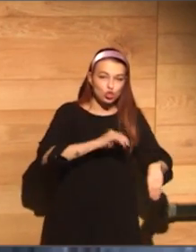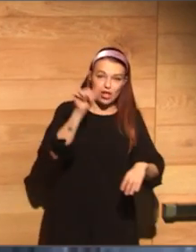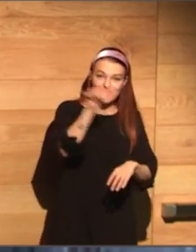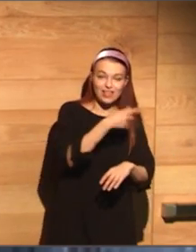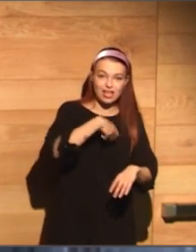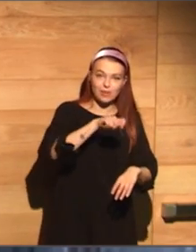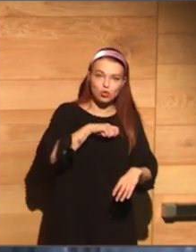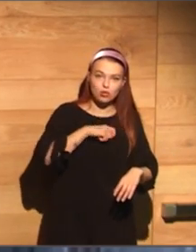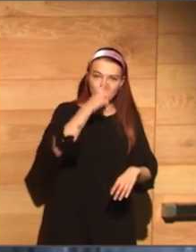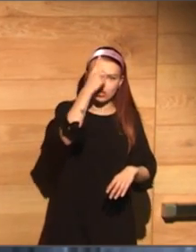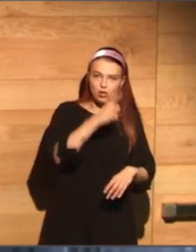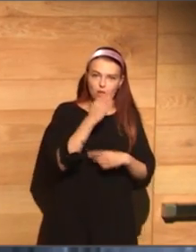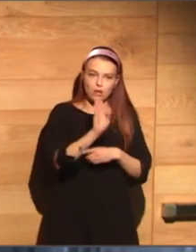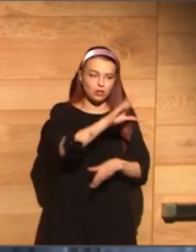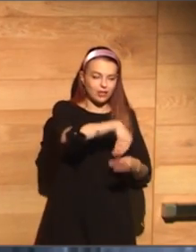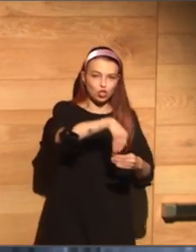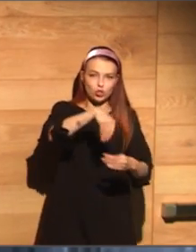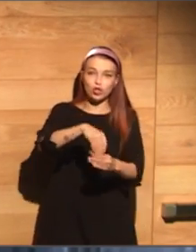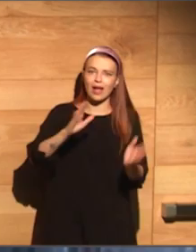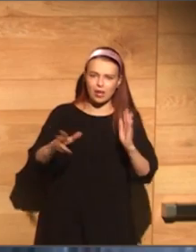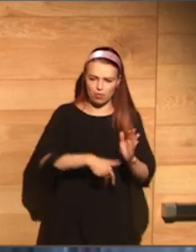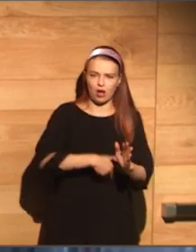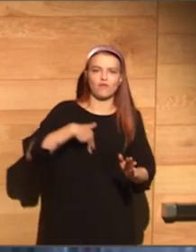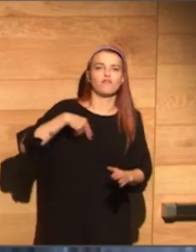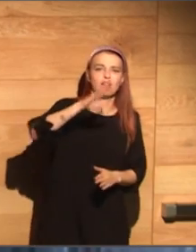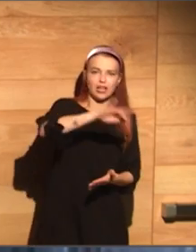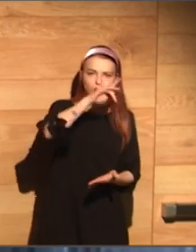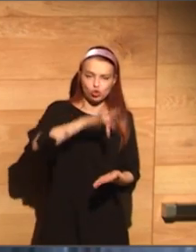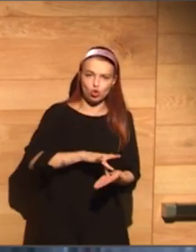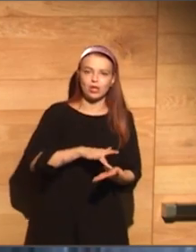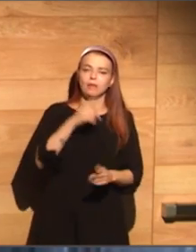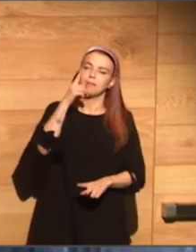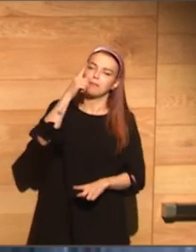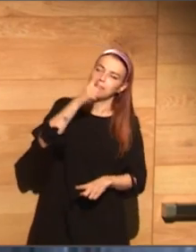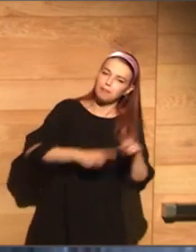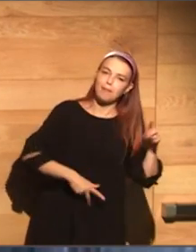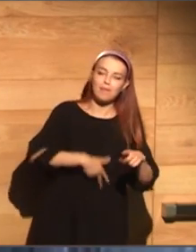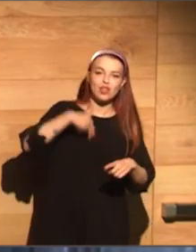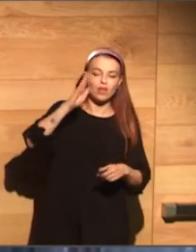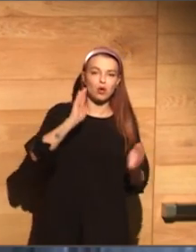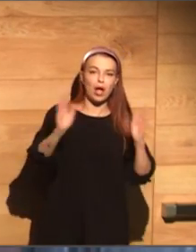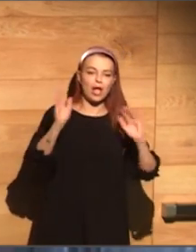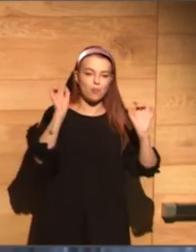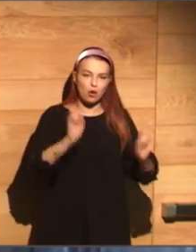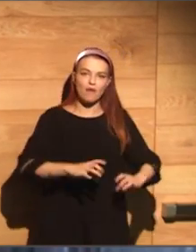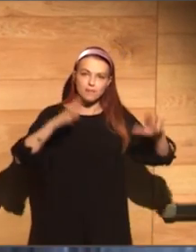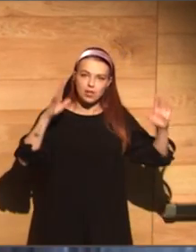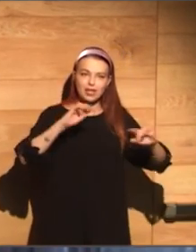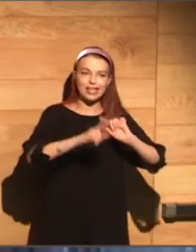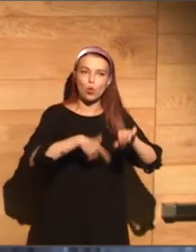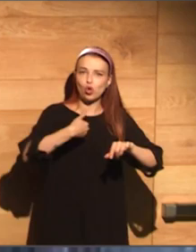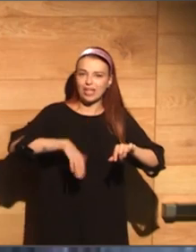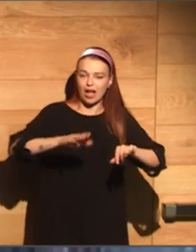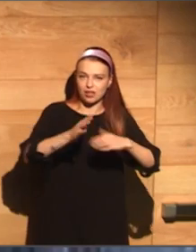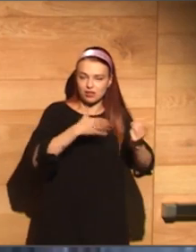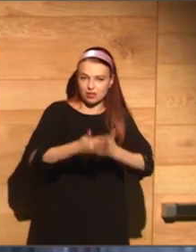cine español, haber vivido el franquismo, el medio franquismo, la época del esplendor, el tardo franquismo y después la explosión de